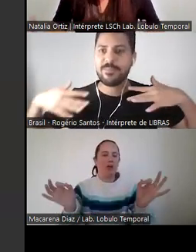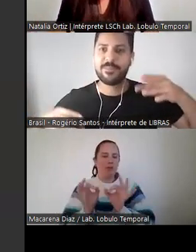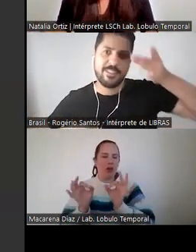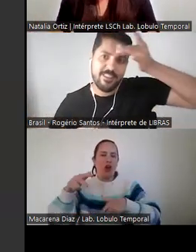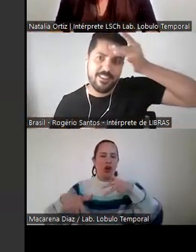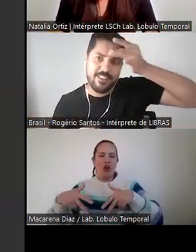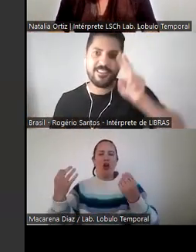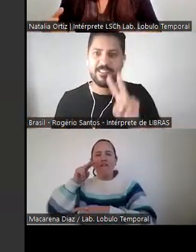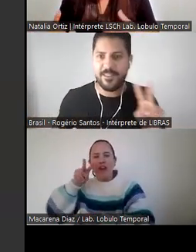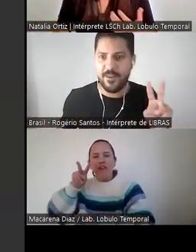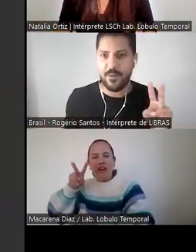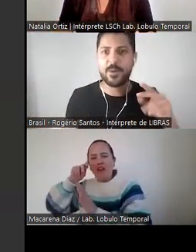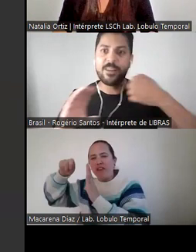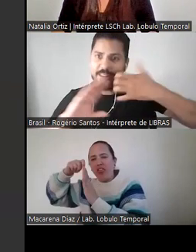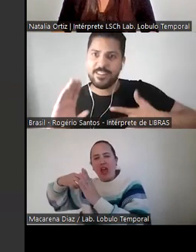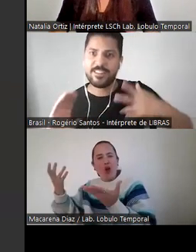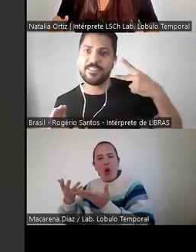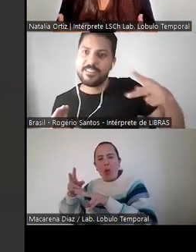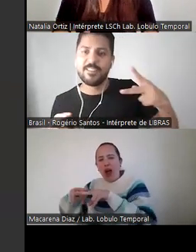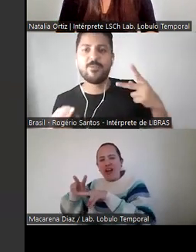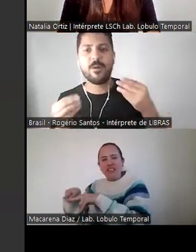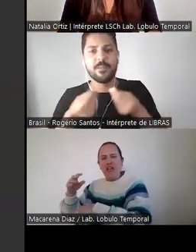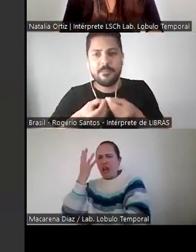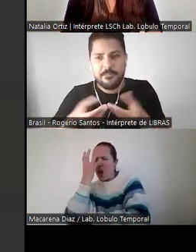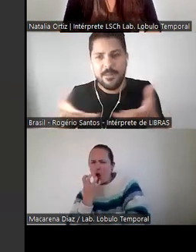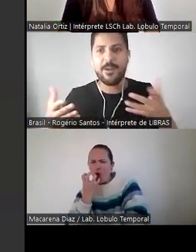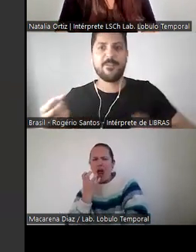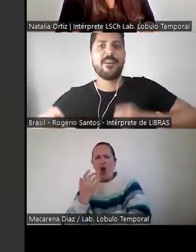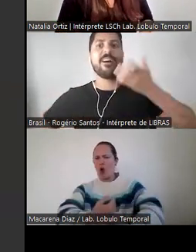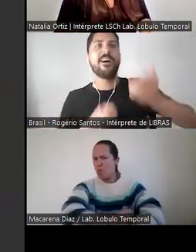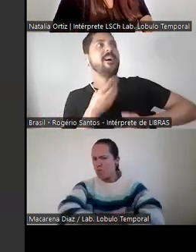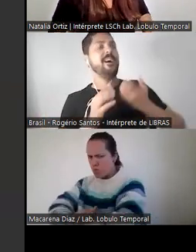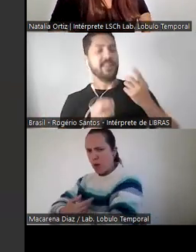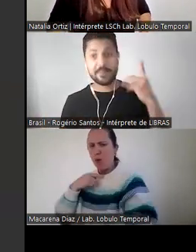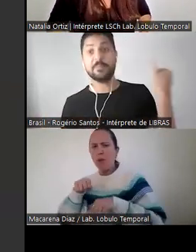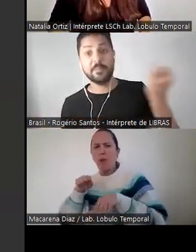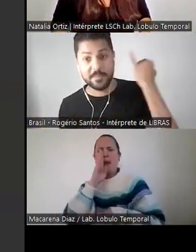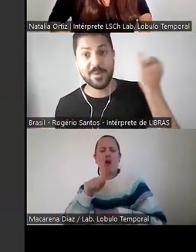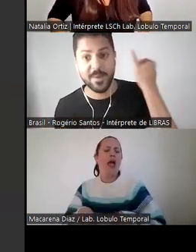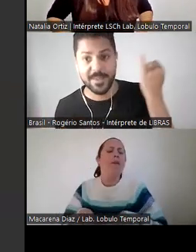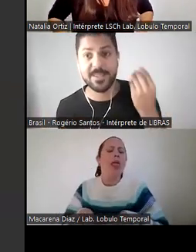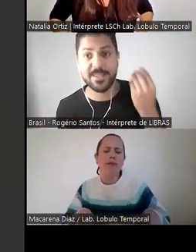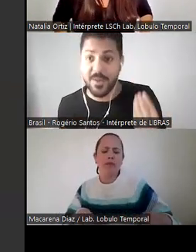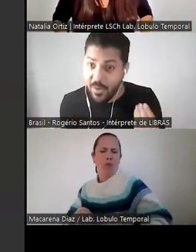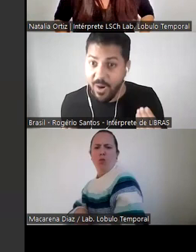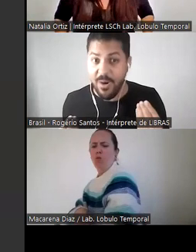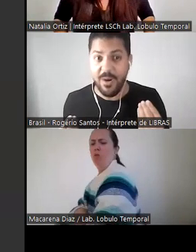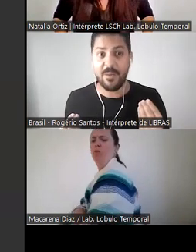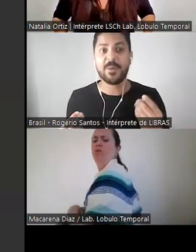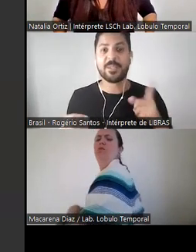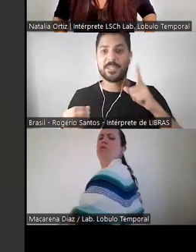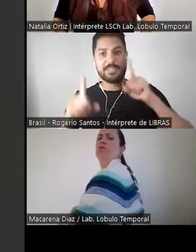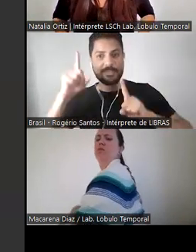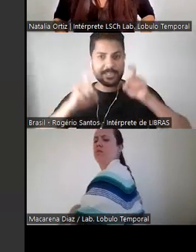perro, cuáles son sus características para poder expresarlo. Entonces es importante también ver cómo hacer expresiones de